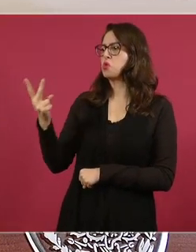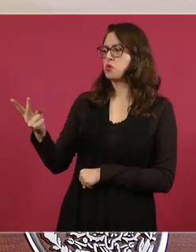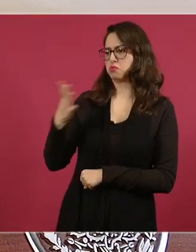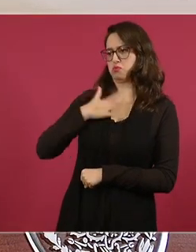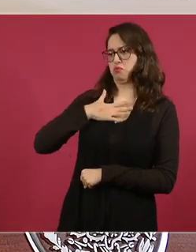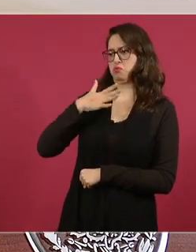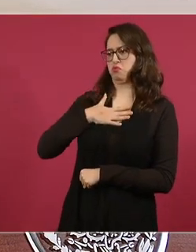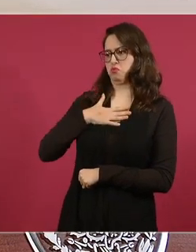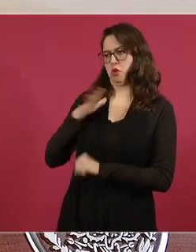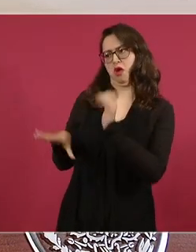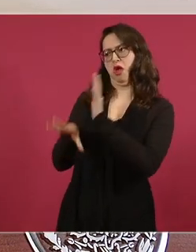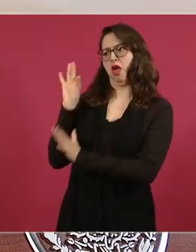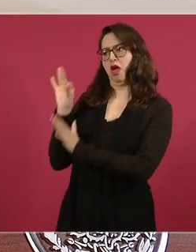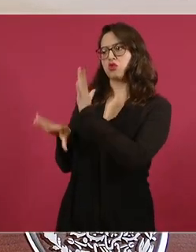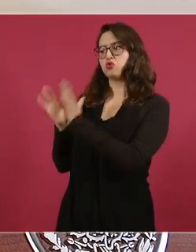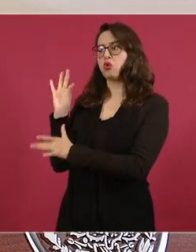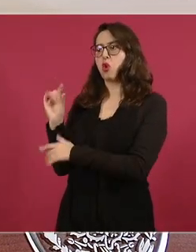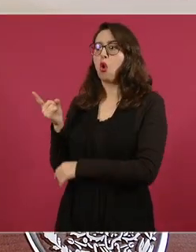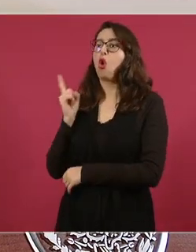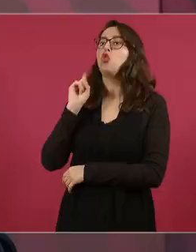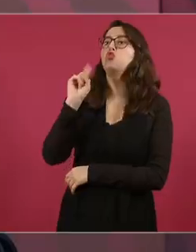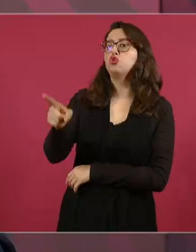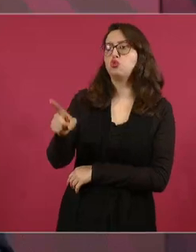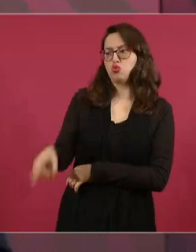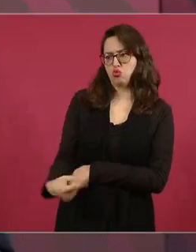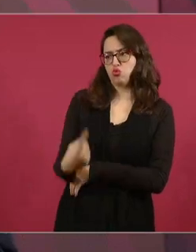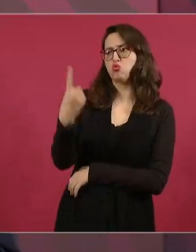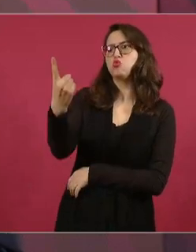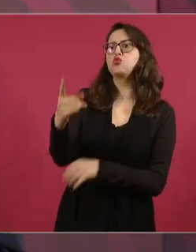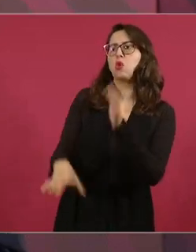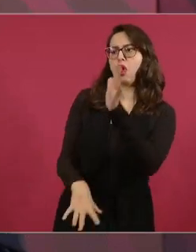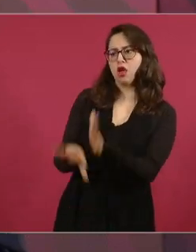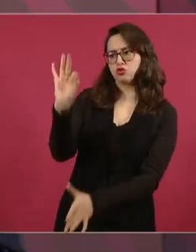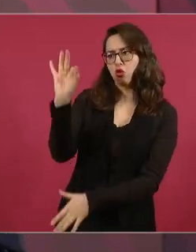para que tengas mayoría calificada.